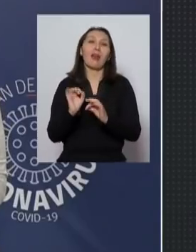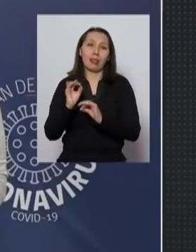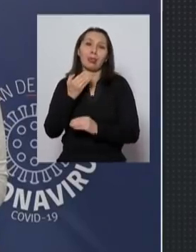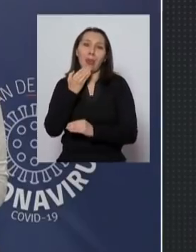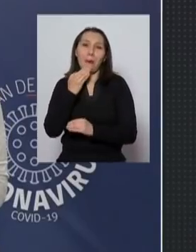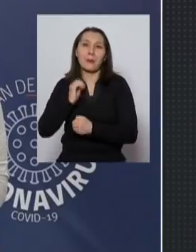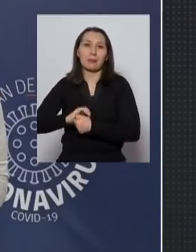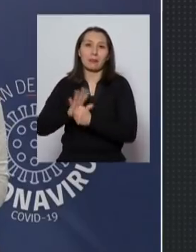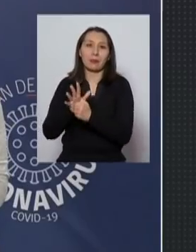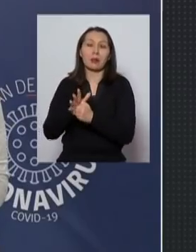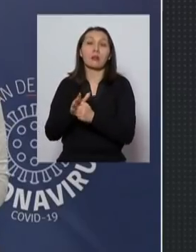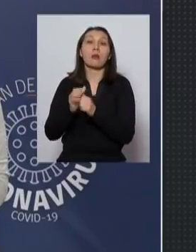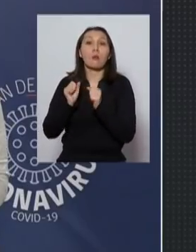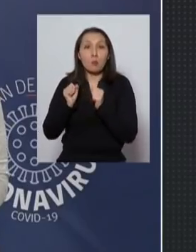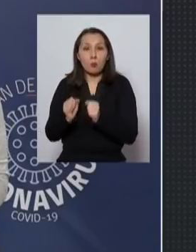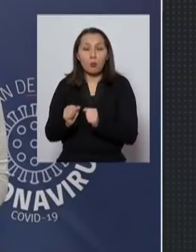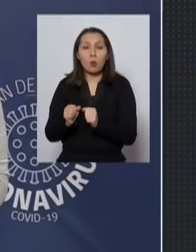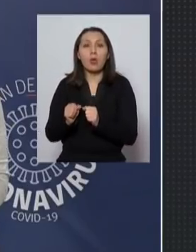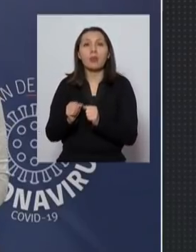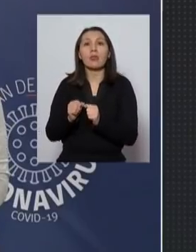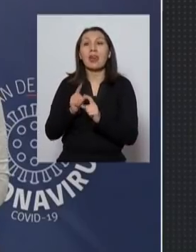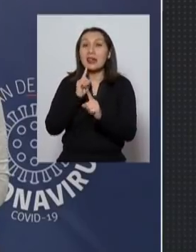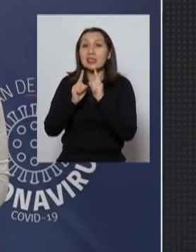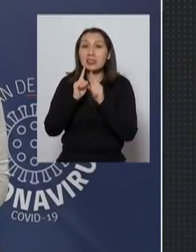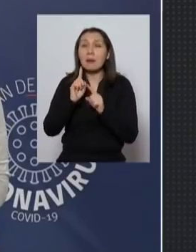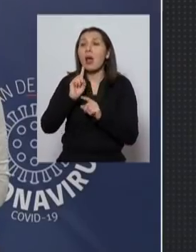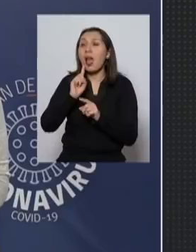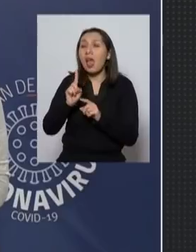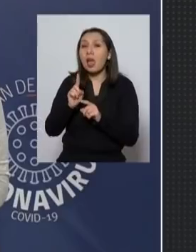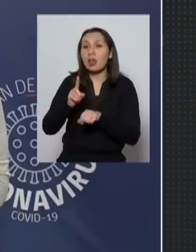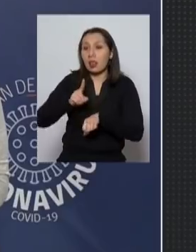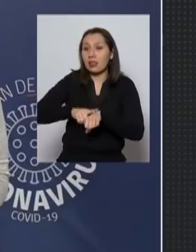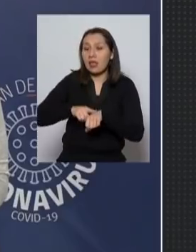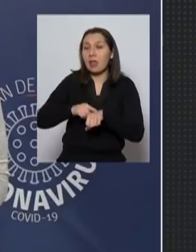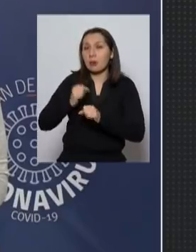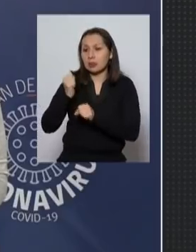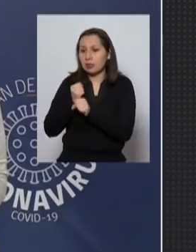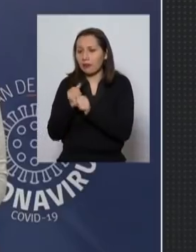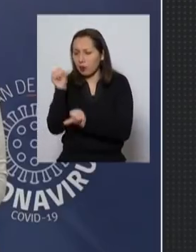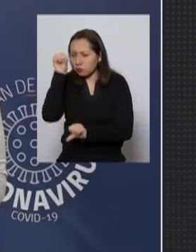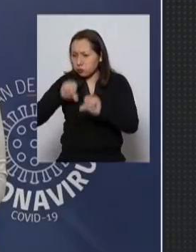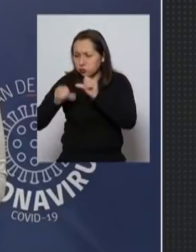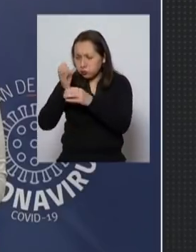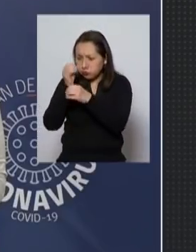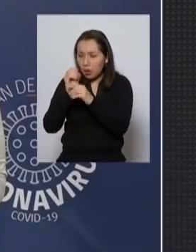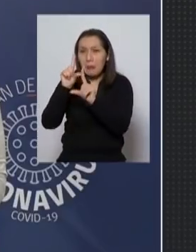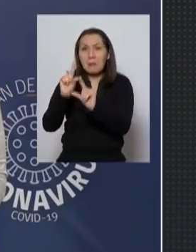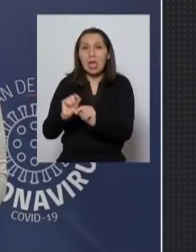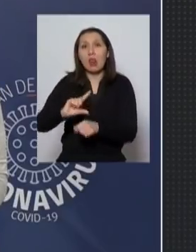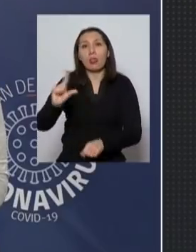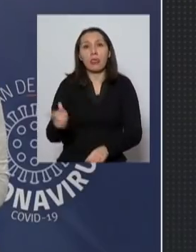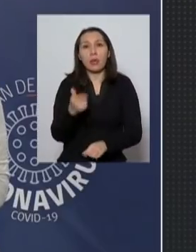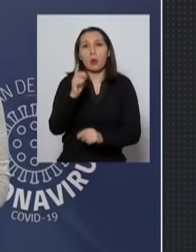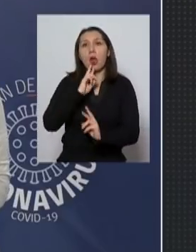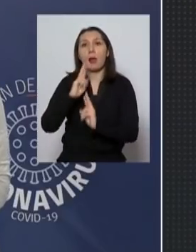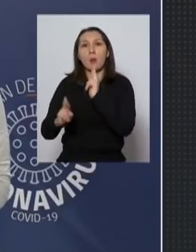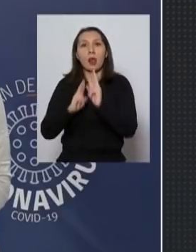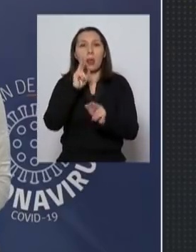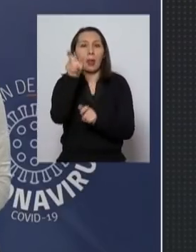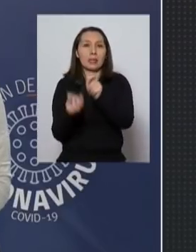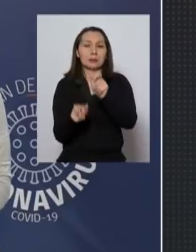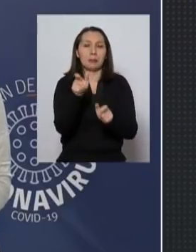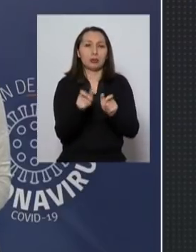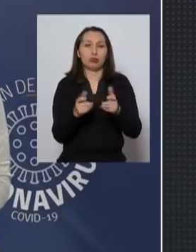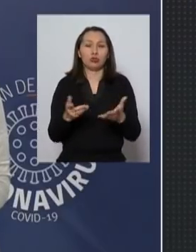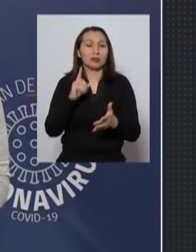poder concentrar, insisto, los exámenes y los tiempos de trabajo para que haya menos demora en